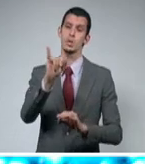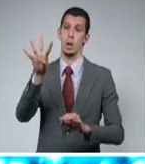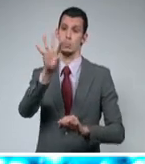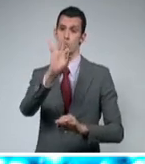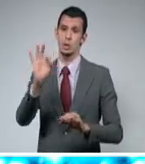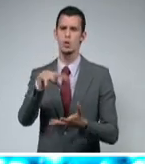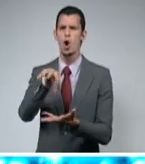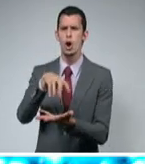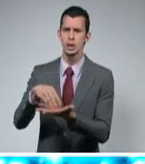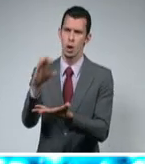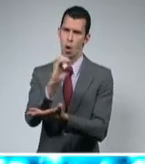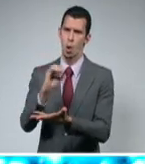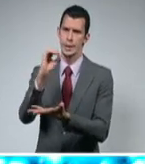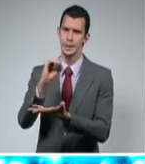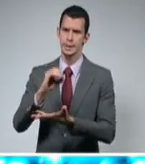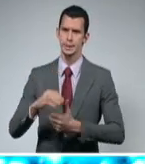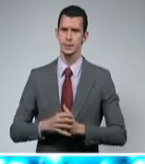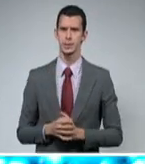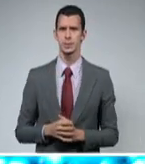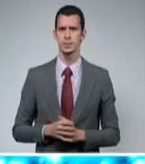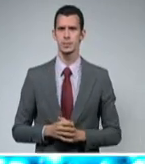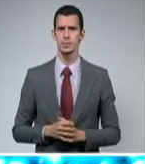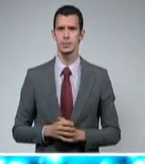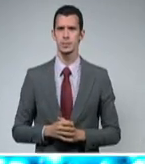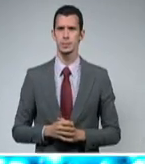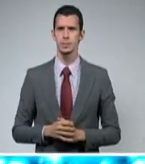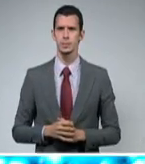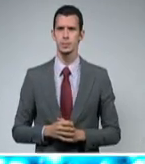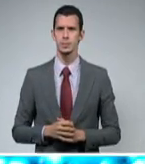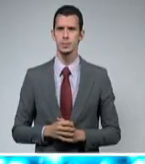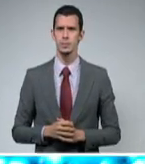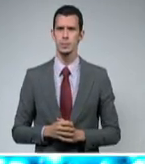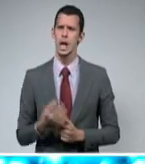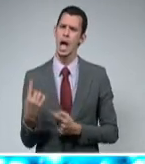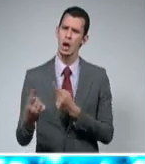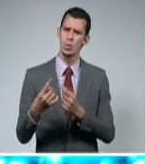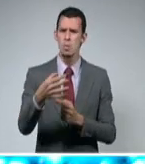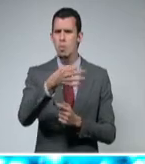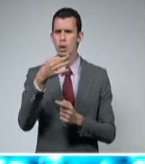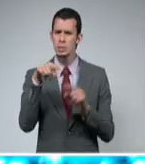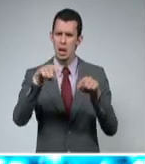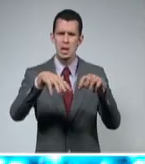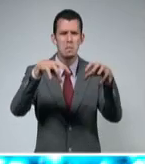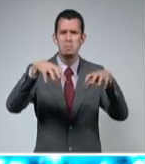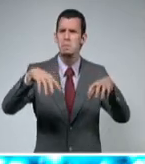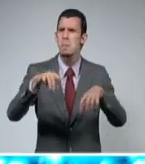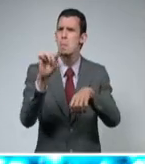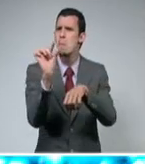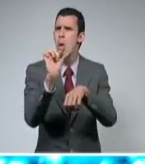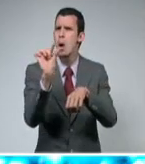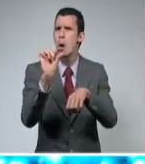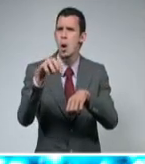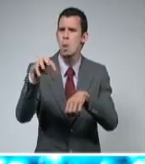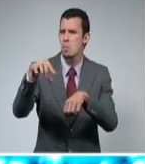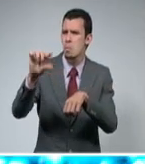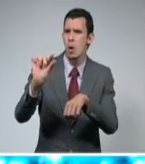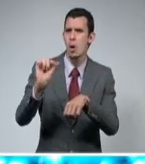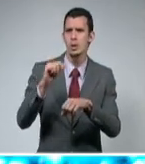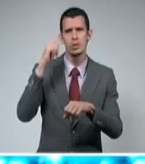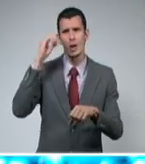media. Aquí se destacan los municipios con déficit de lluvia. Casi todos se enlazan desde La Habana